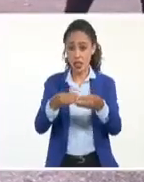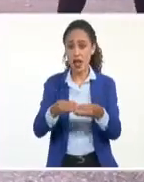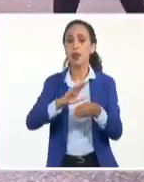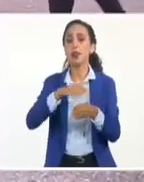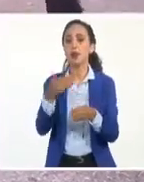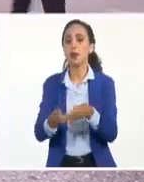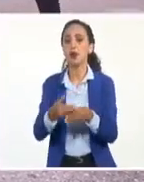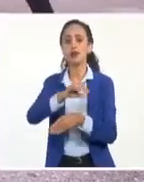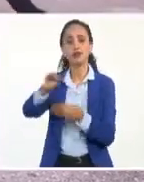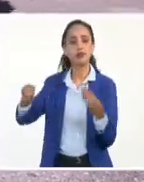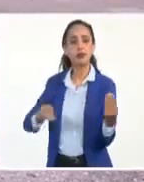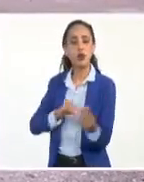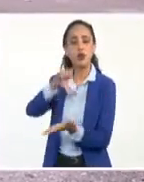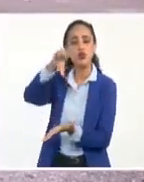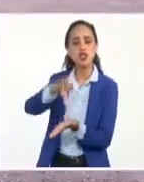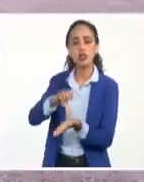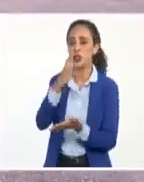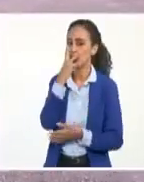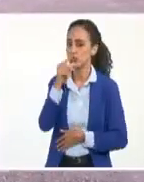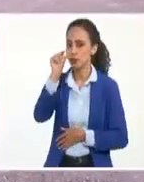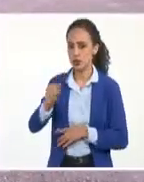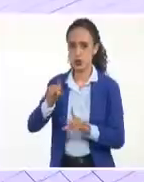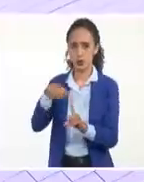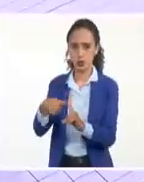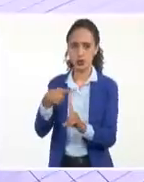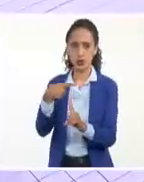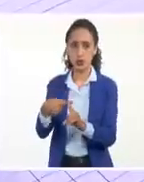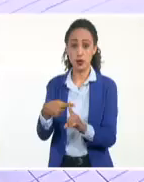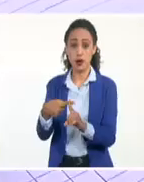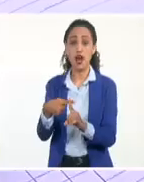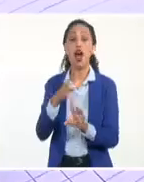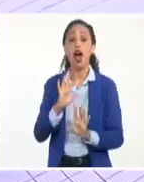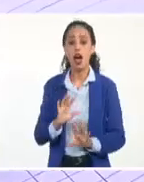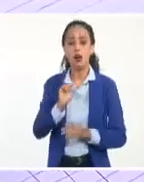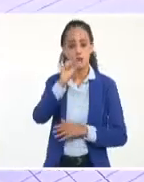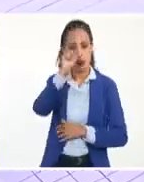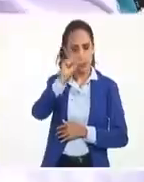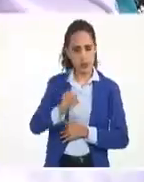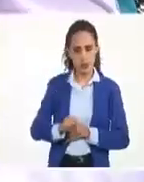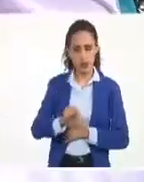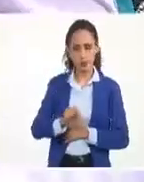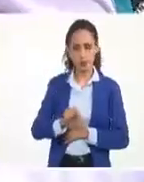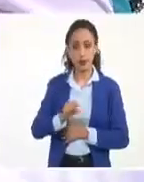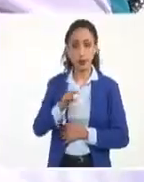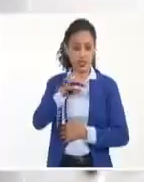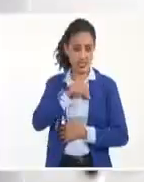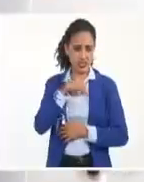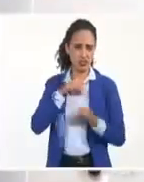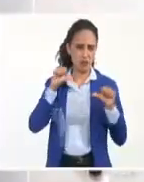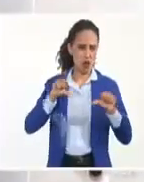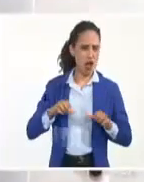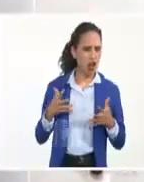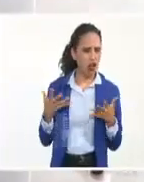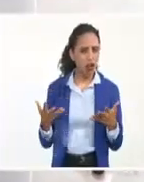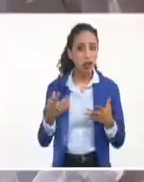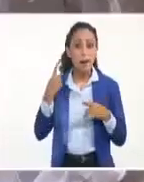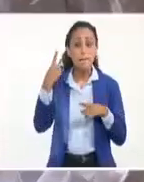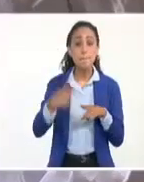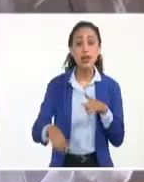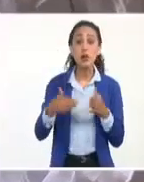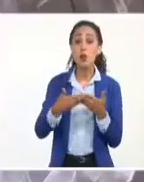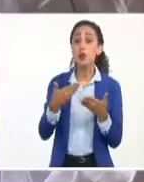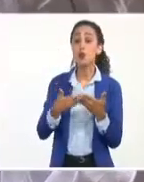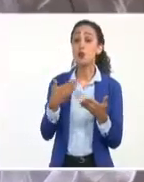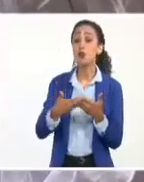confirmar. Si un paciente es sintomático, pero el test de antígeno es